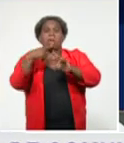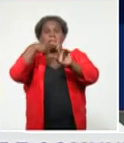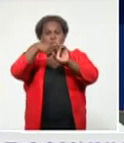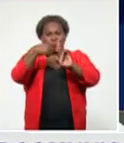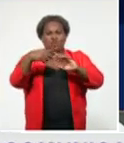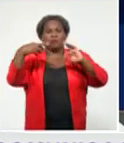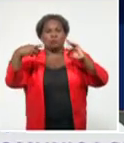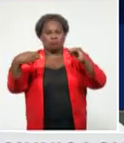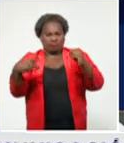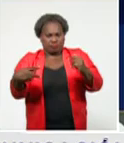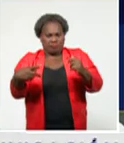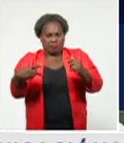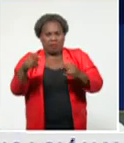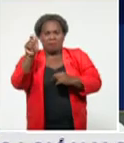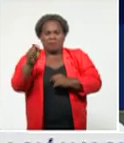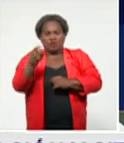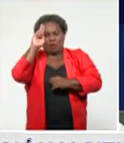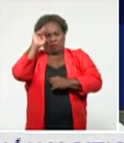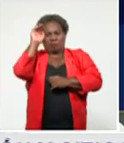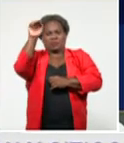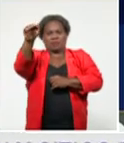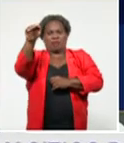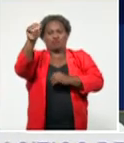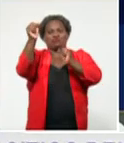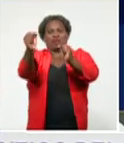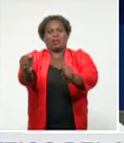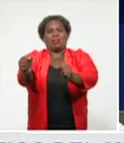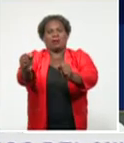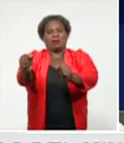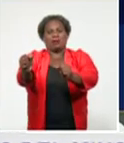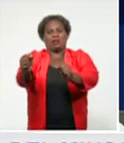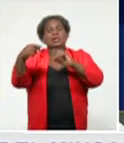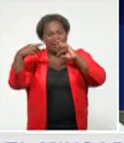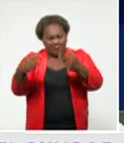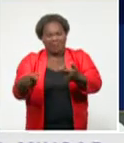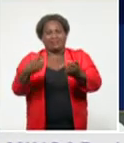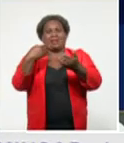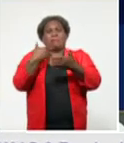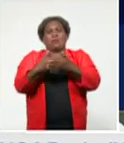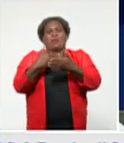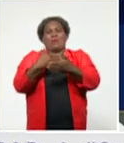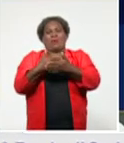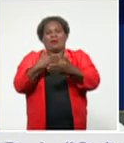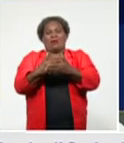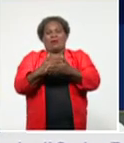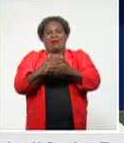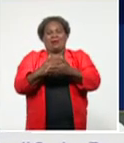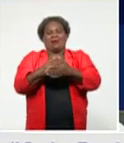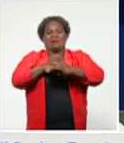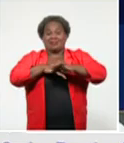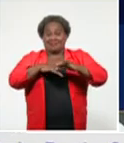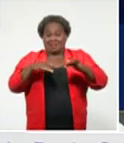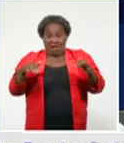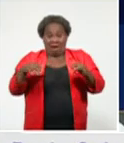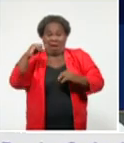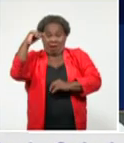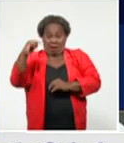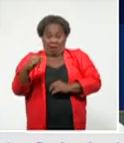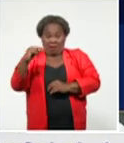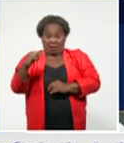caso no se va de alta, se repite la prueba. Y entonces eso también, ya una vez que se hace negativa, pues se suma